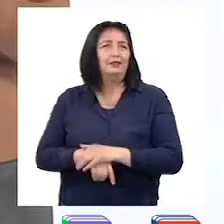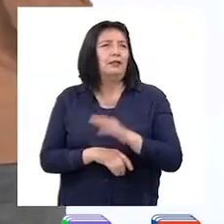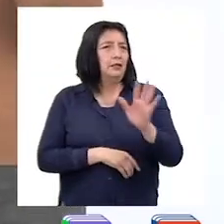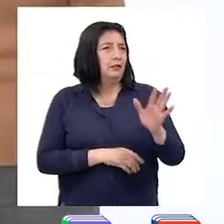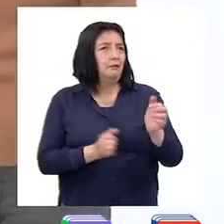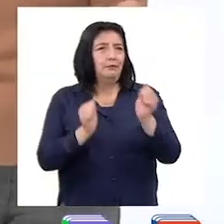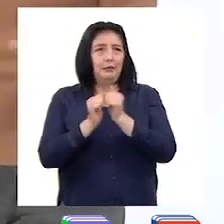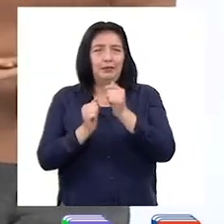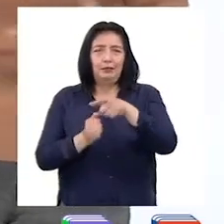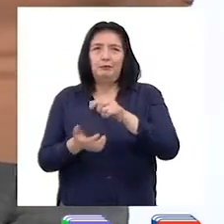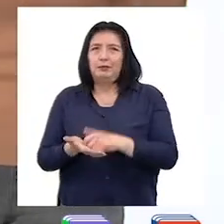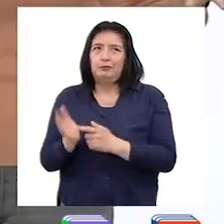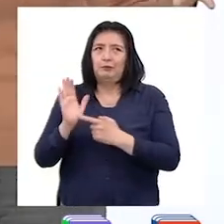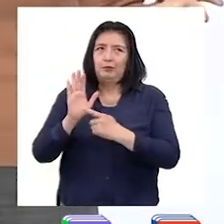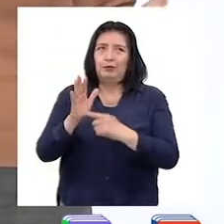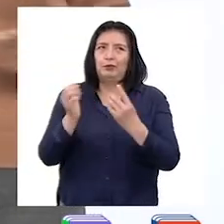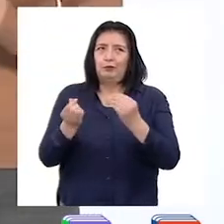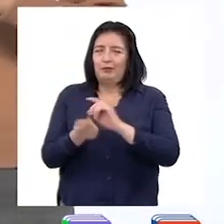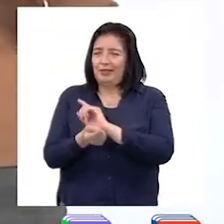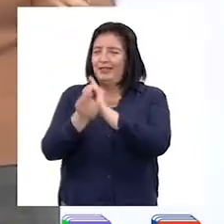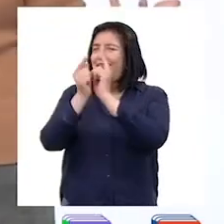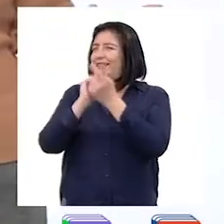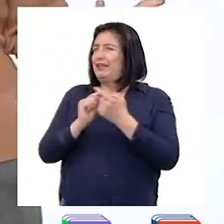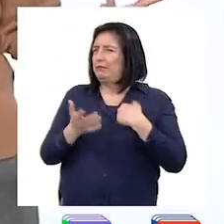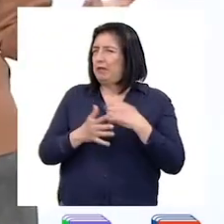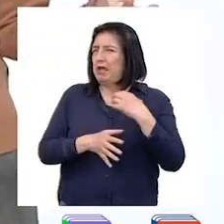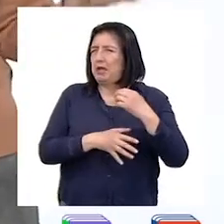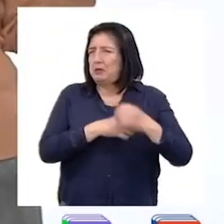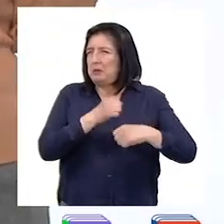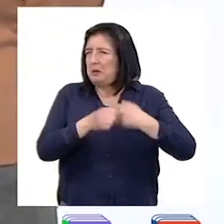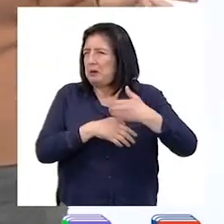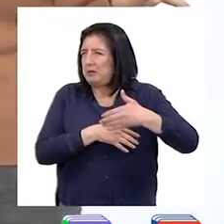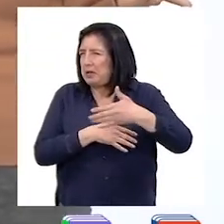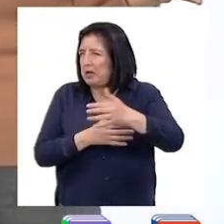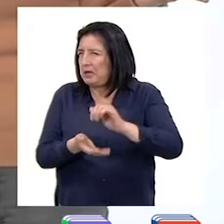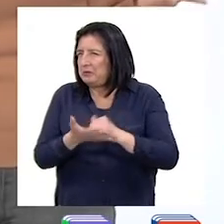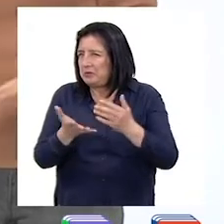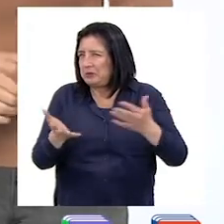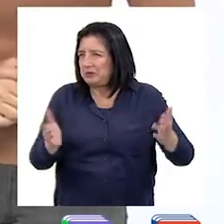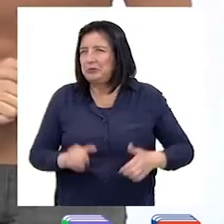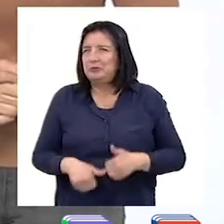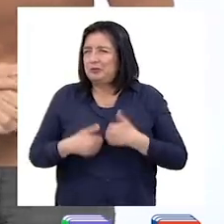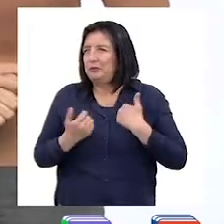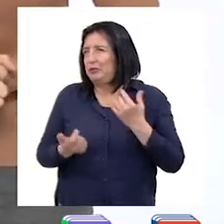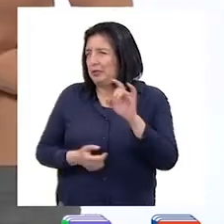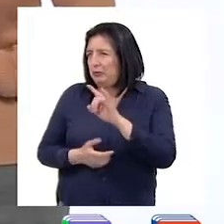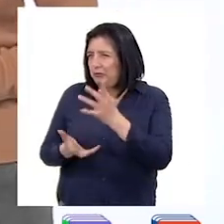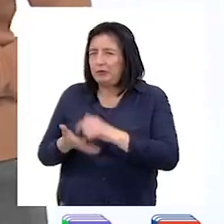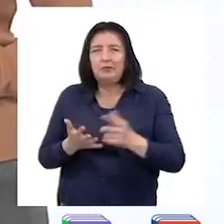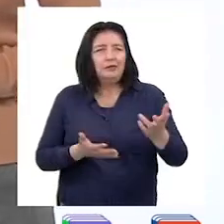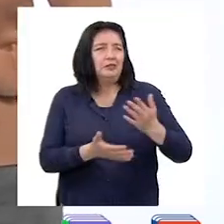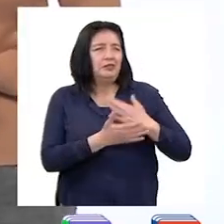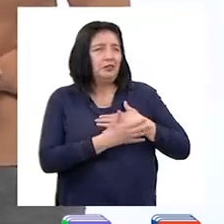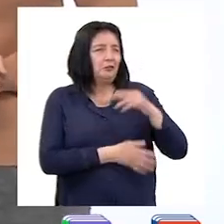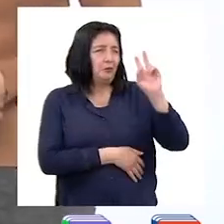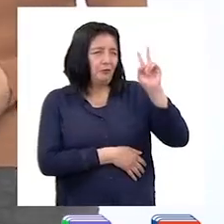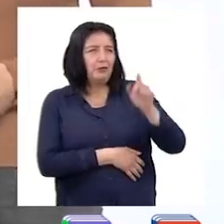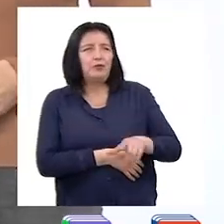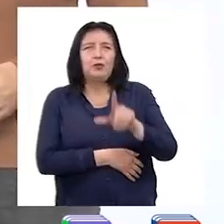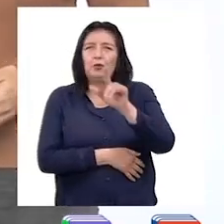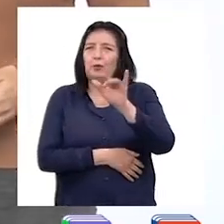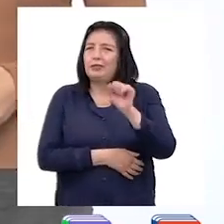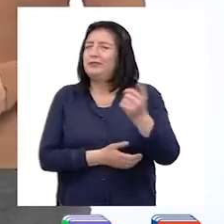Para acompañarnos y mostrarnos cómo han cambiado a lo largo del tiempo los objetos de nuestra vida cotidiana, hoy tenemos a nuestro querido profesor